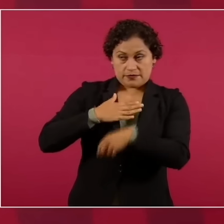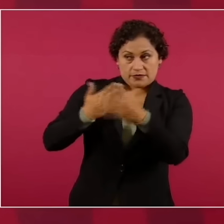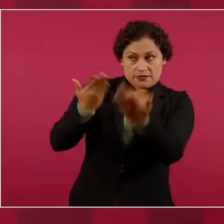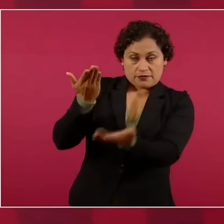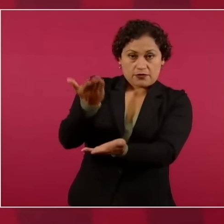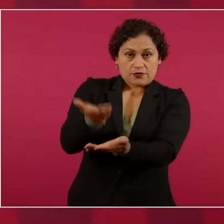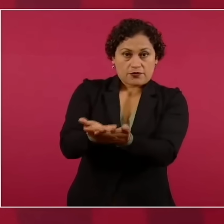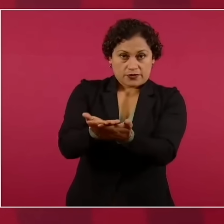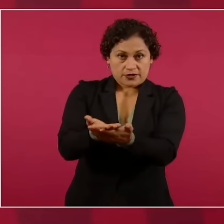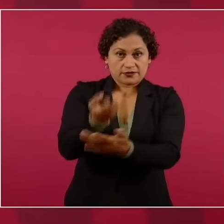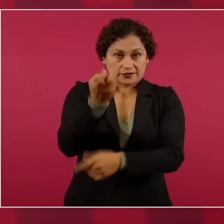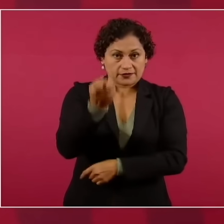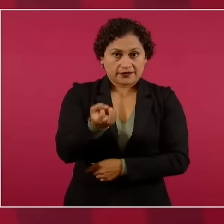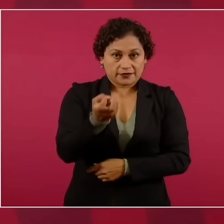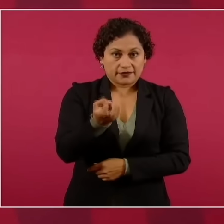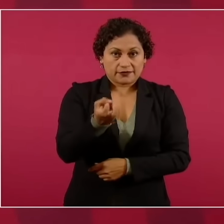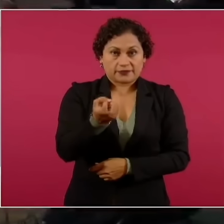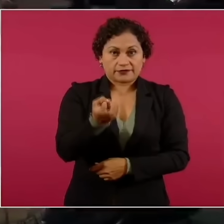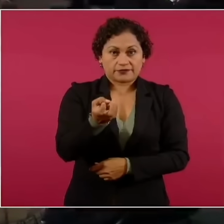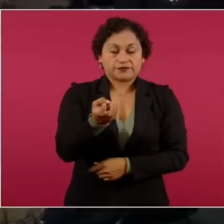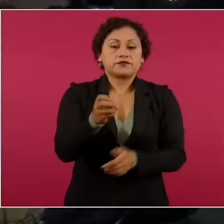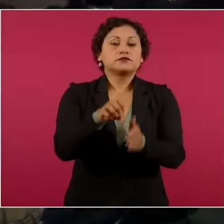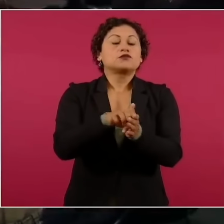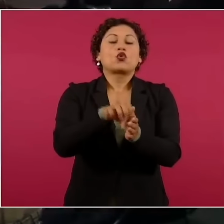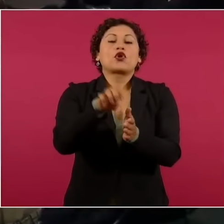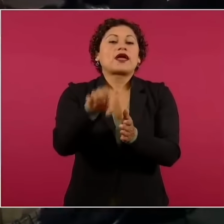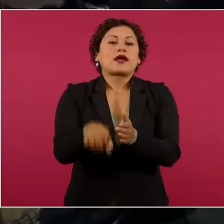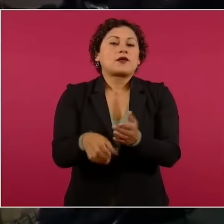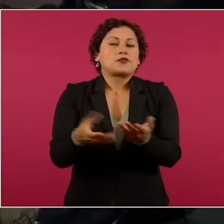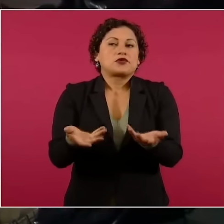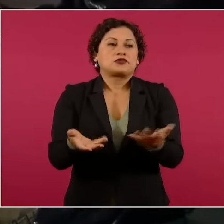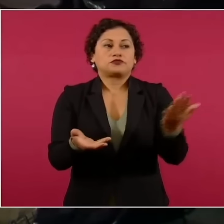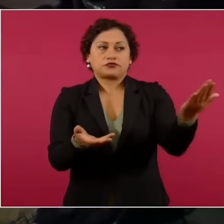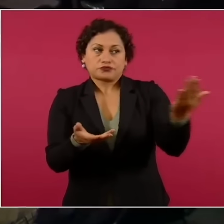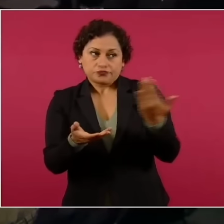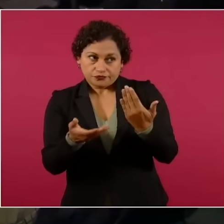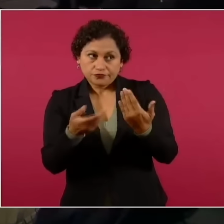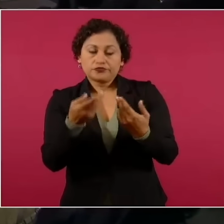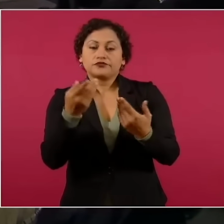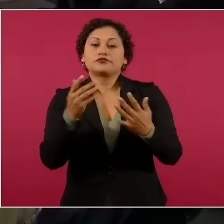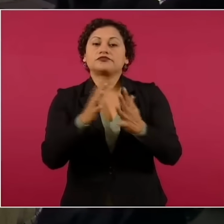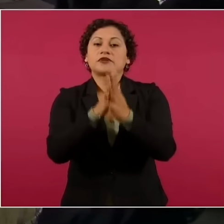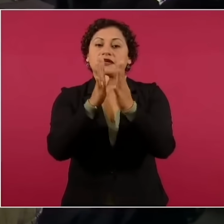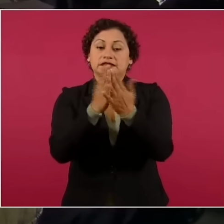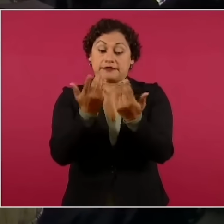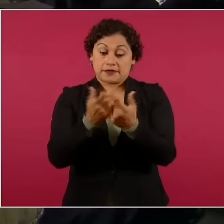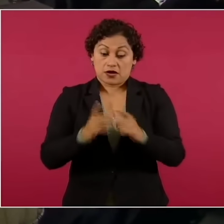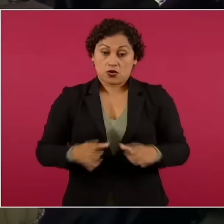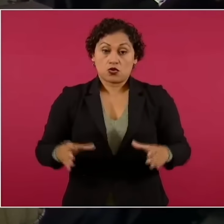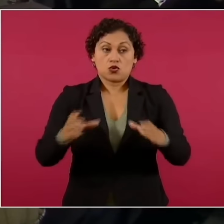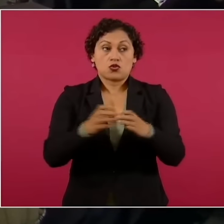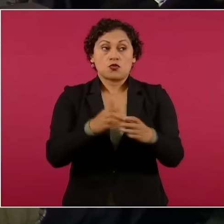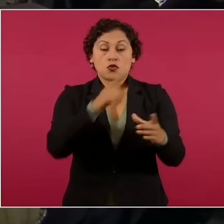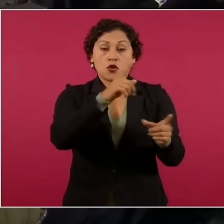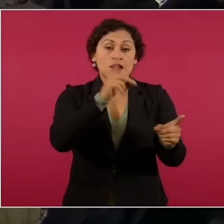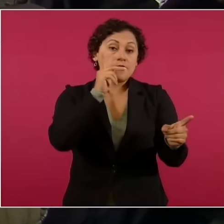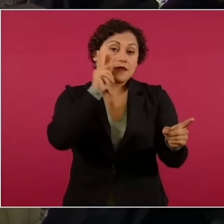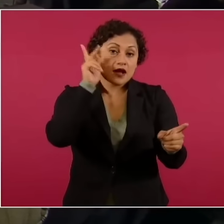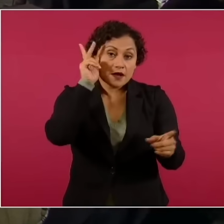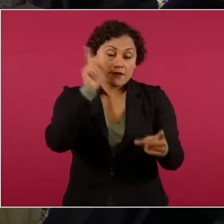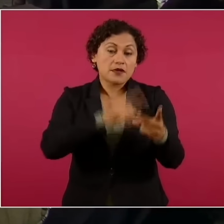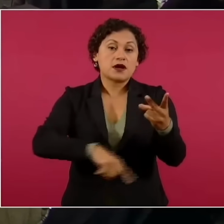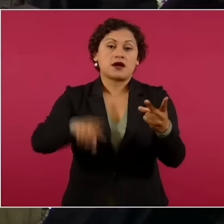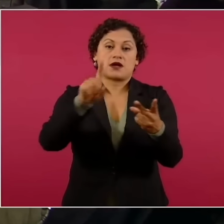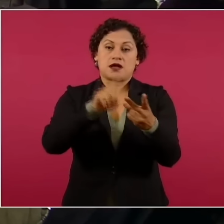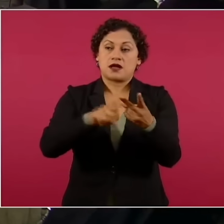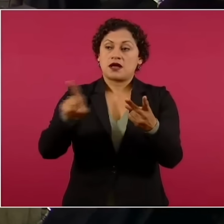se llame a participar al Papa Francisco, al primer ministro Modi de la